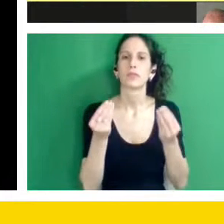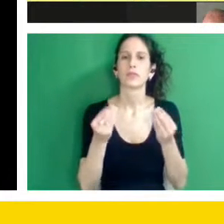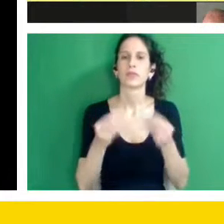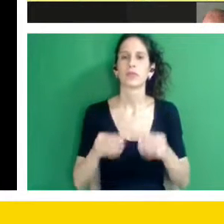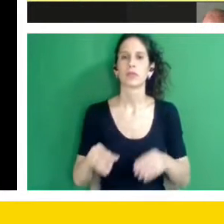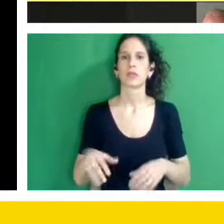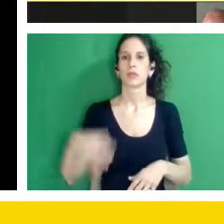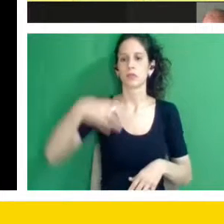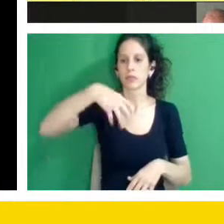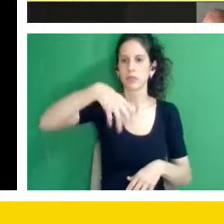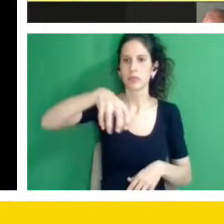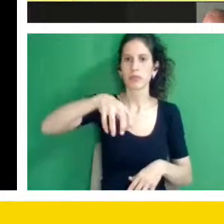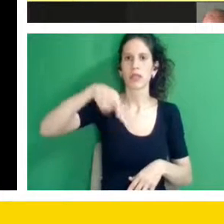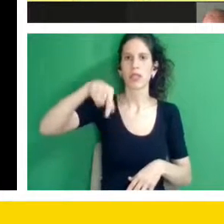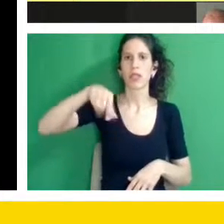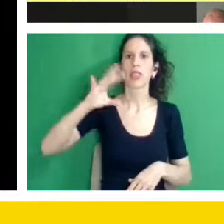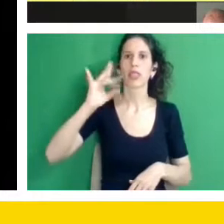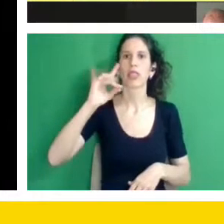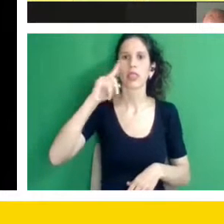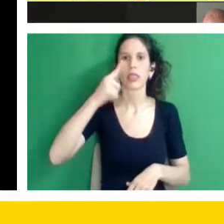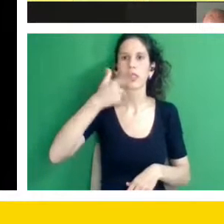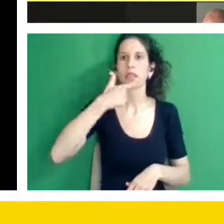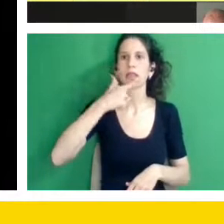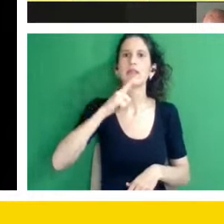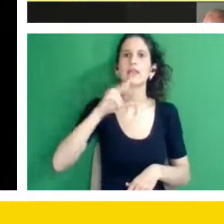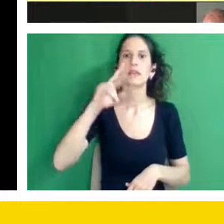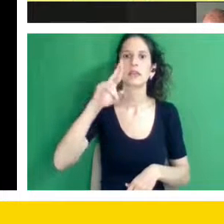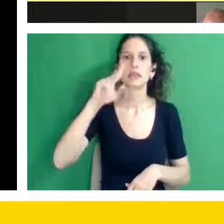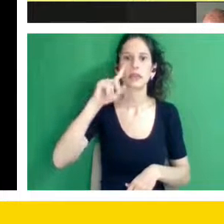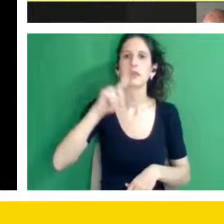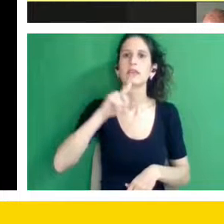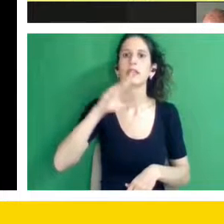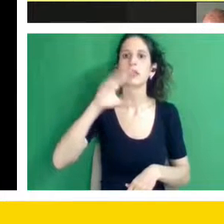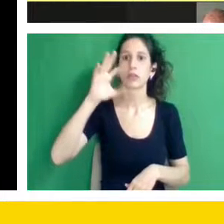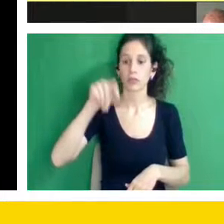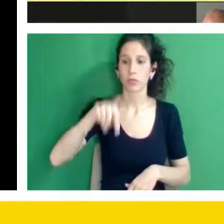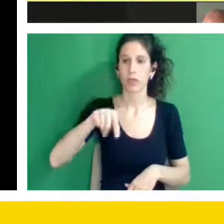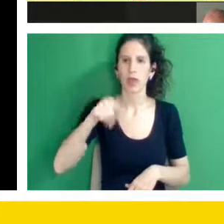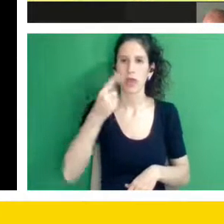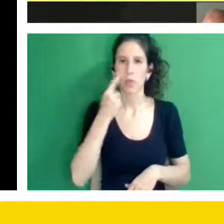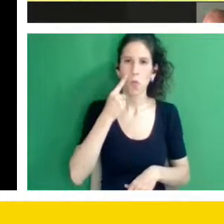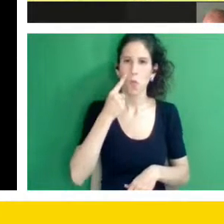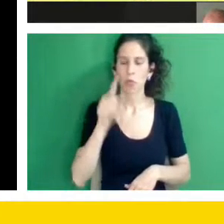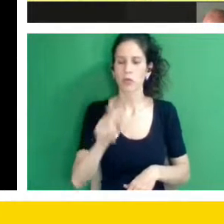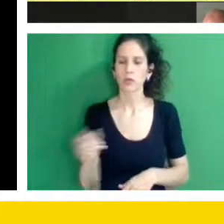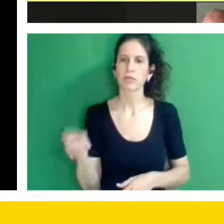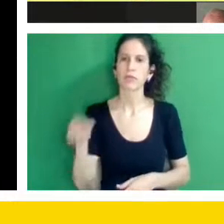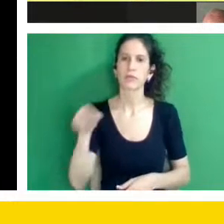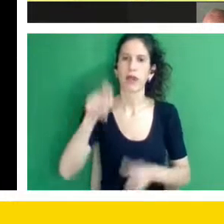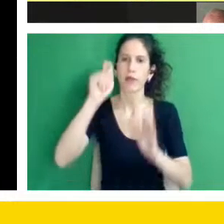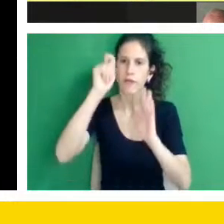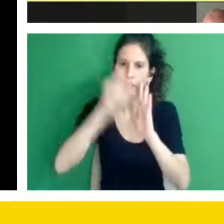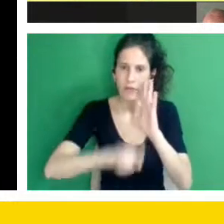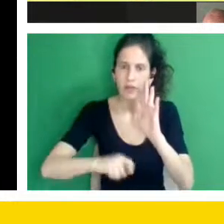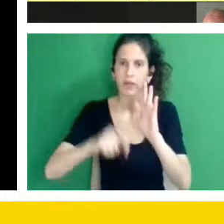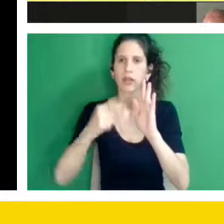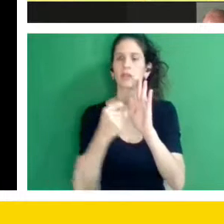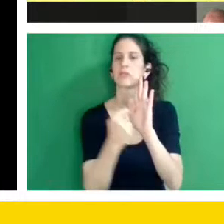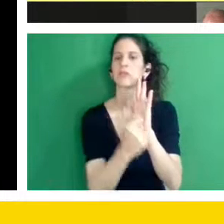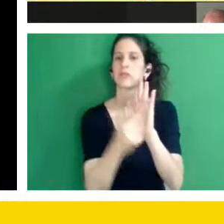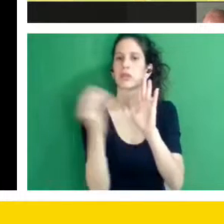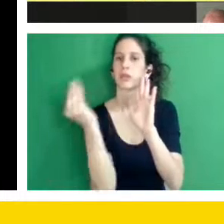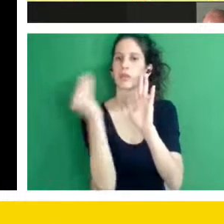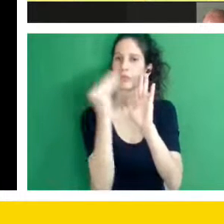vives, llenar una solicitud que te permita obtener la clasificación socioeconómica y esperar la visita de